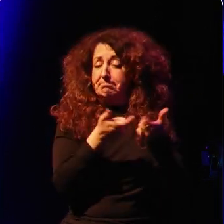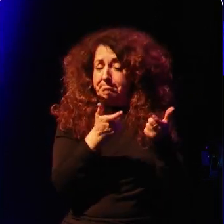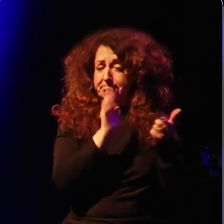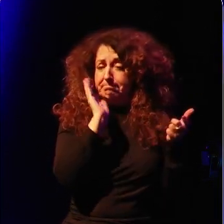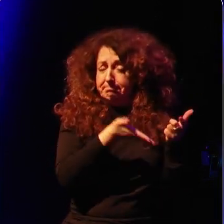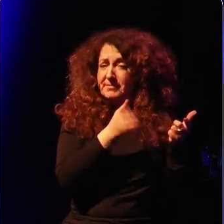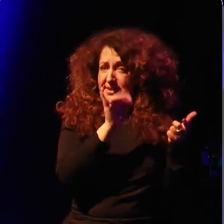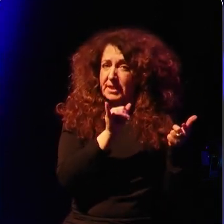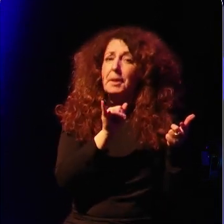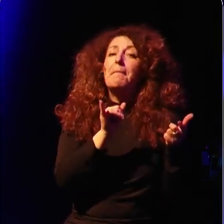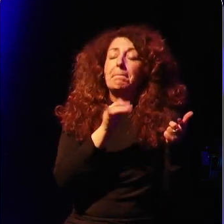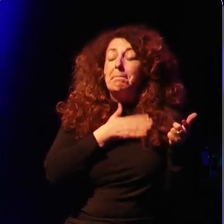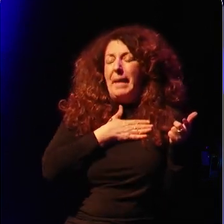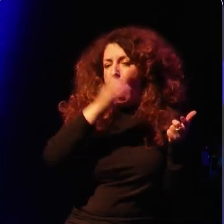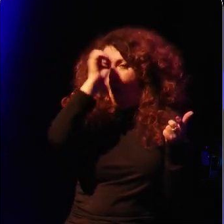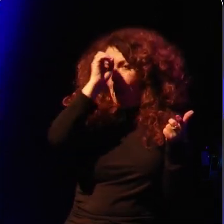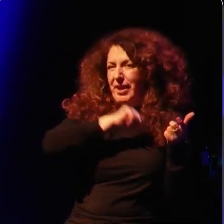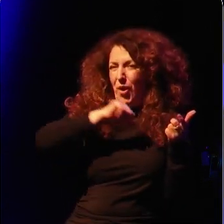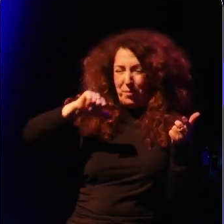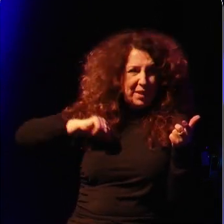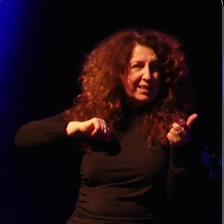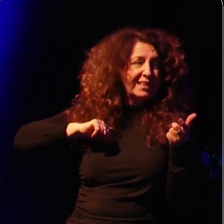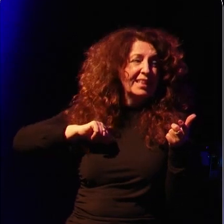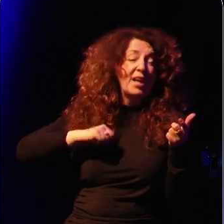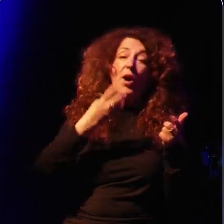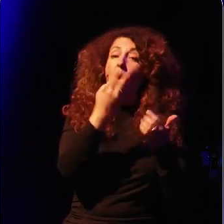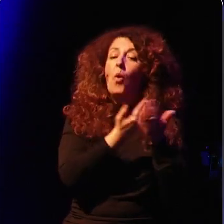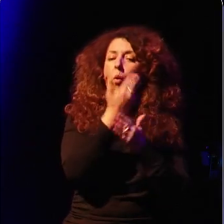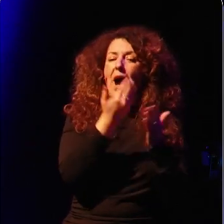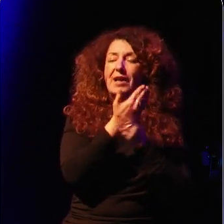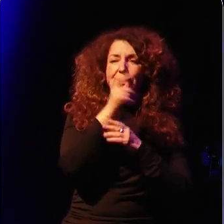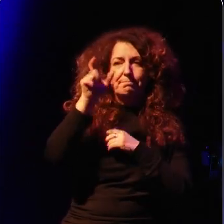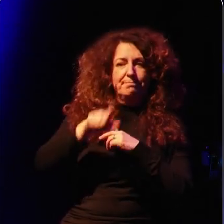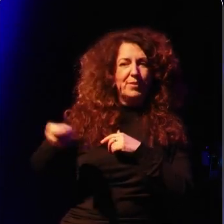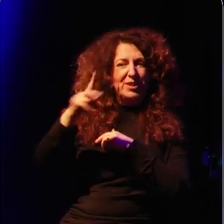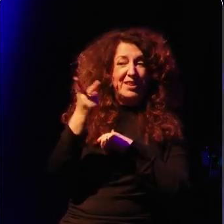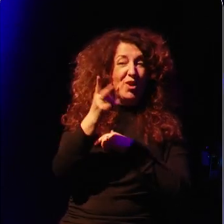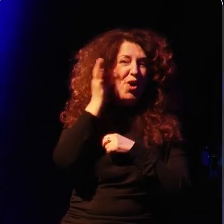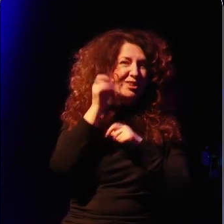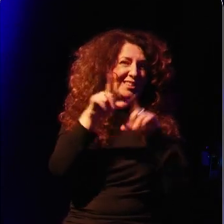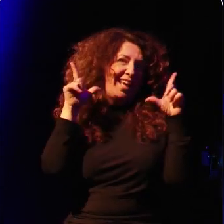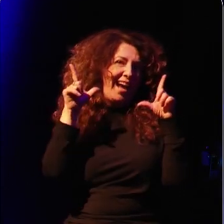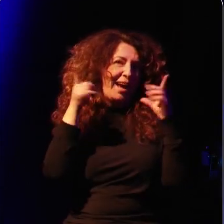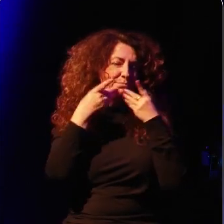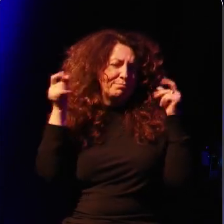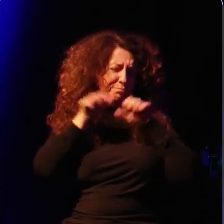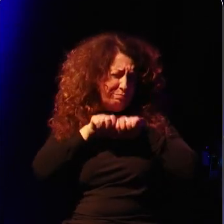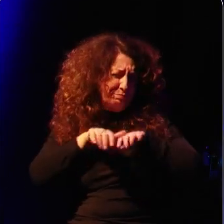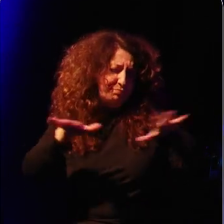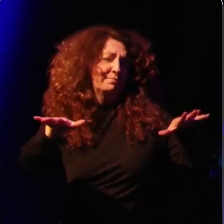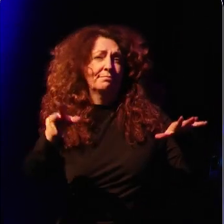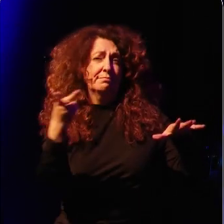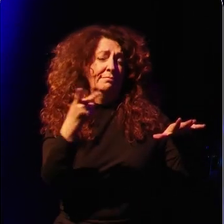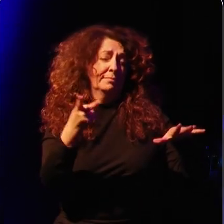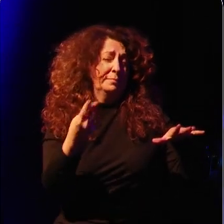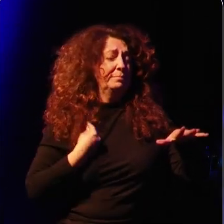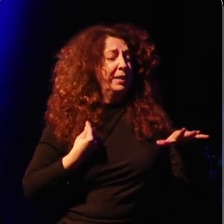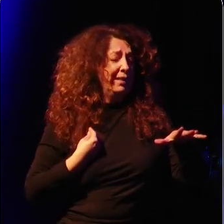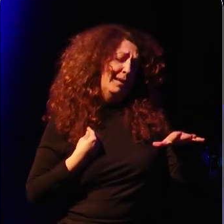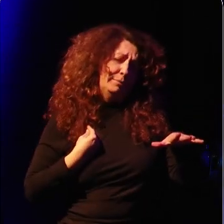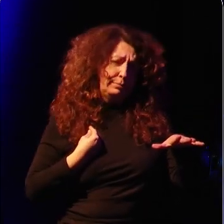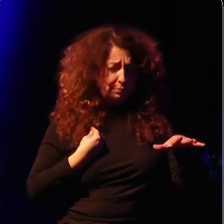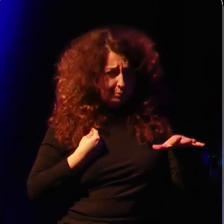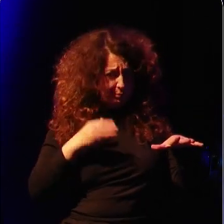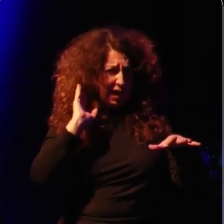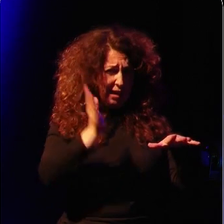más, eso puede ser una opinión personal. El tema es que los 4 días ya le has arruinado la vida a esas dos chicas. Por lo cual, necesitamos tecnología trabajando en